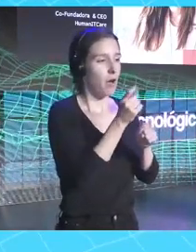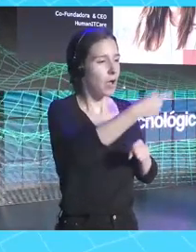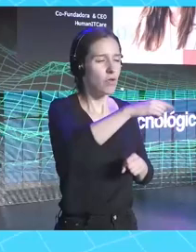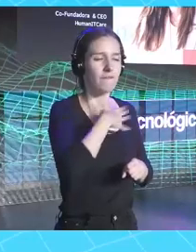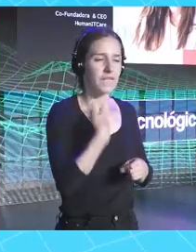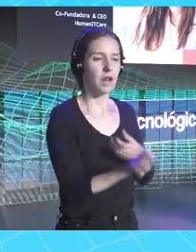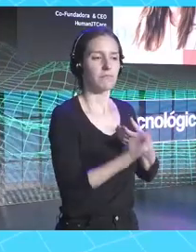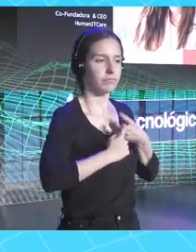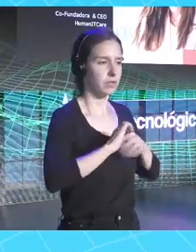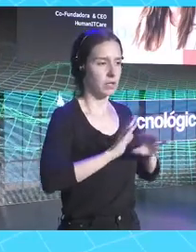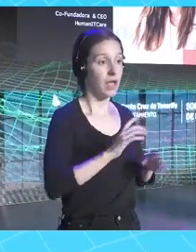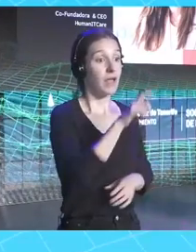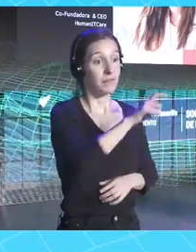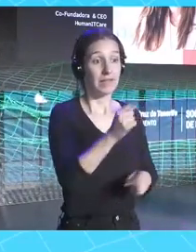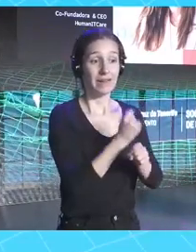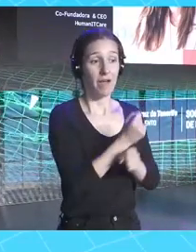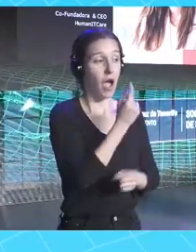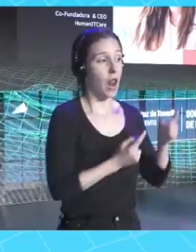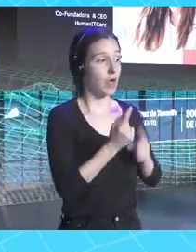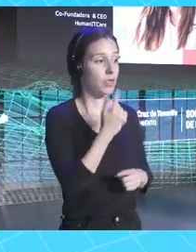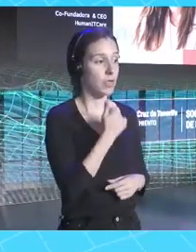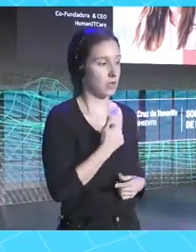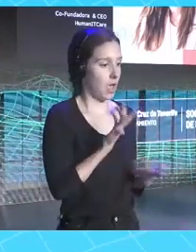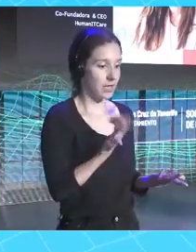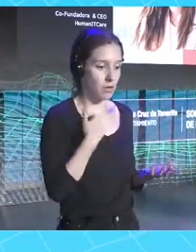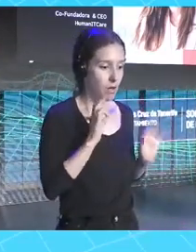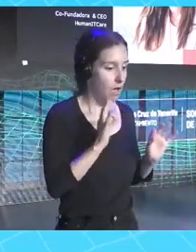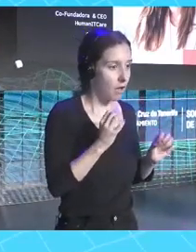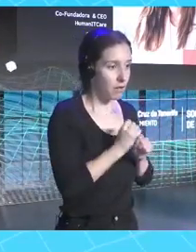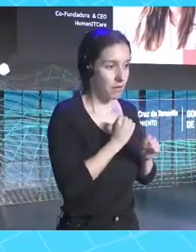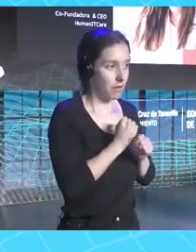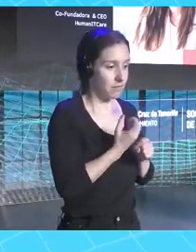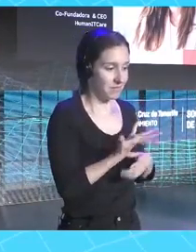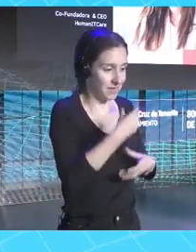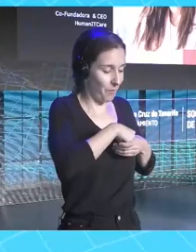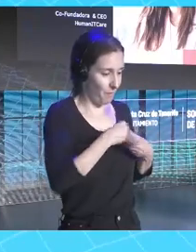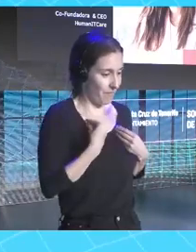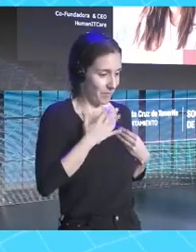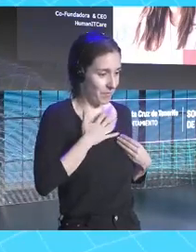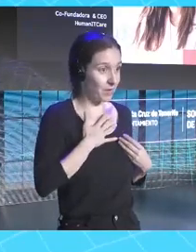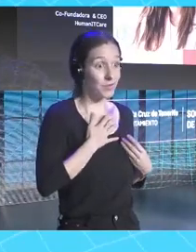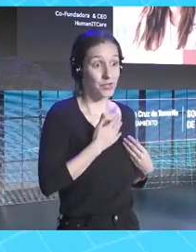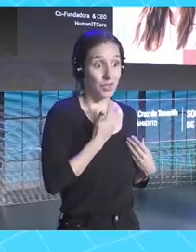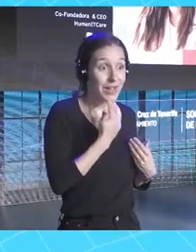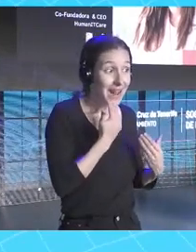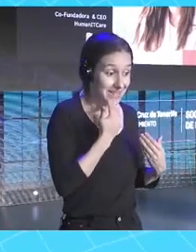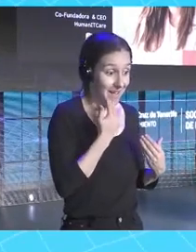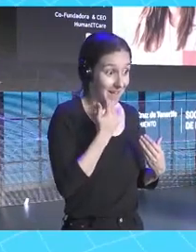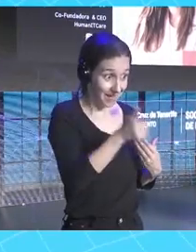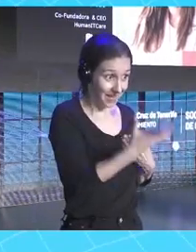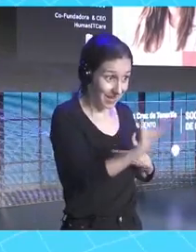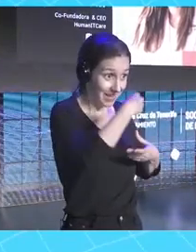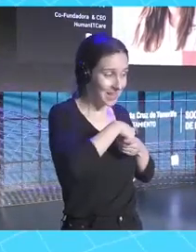se lo vive como suya y empleados que me dice es que me lo vivo como mío es que esto y digo bueno es que tú eres parte de esto O sea que cuando logramos cosas